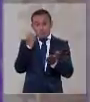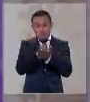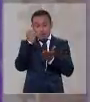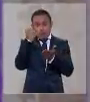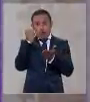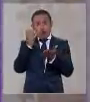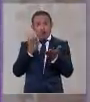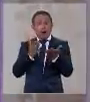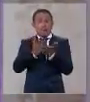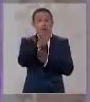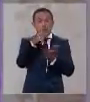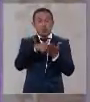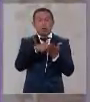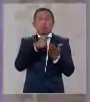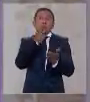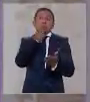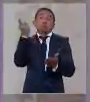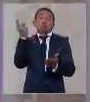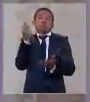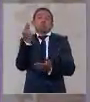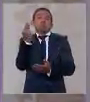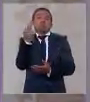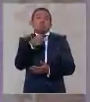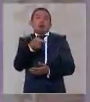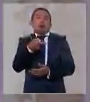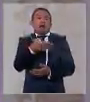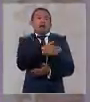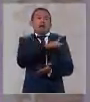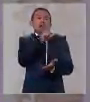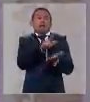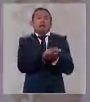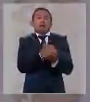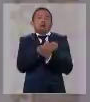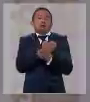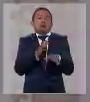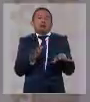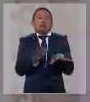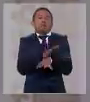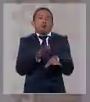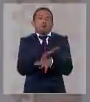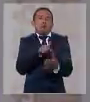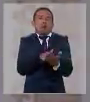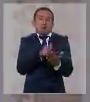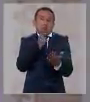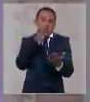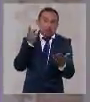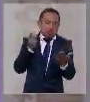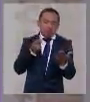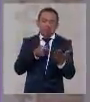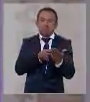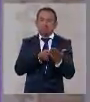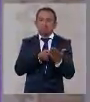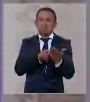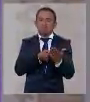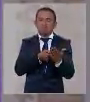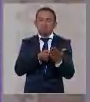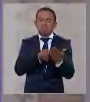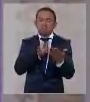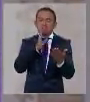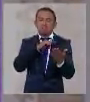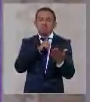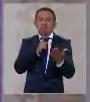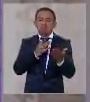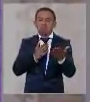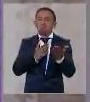Es una mal llamada reforma educativa. Que lo que se aprobó tiene más que